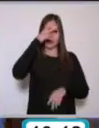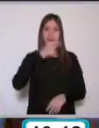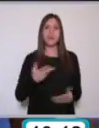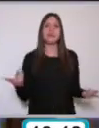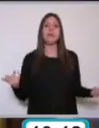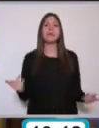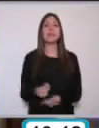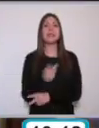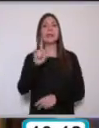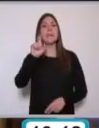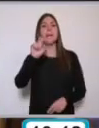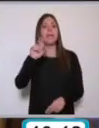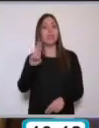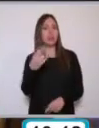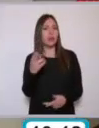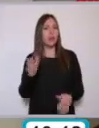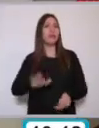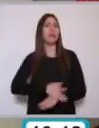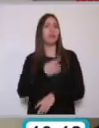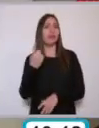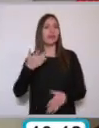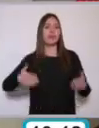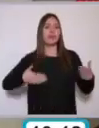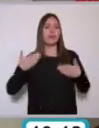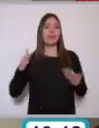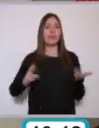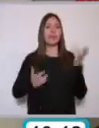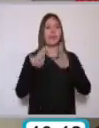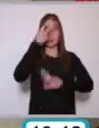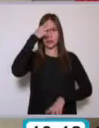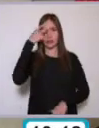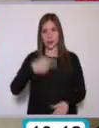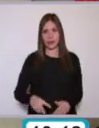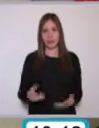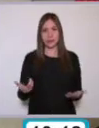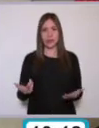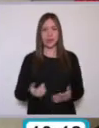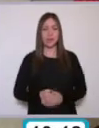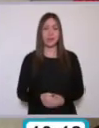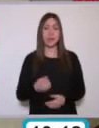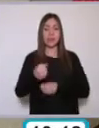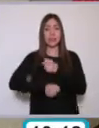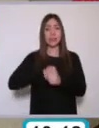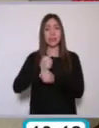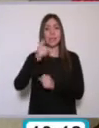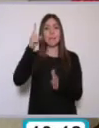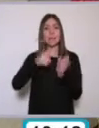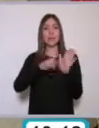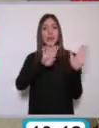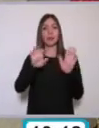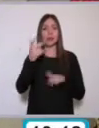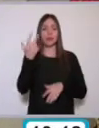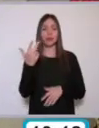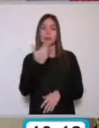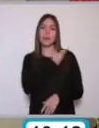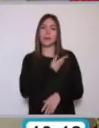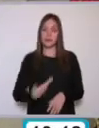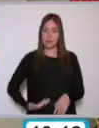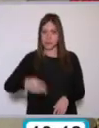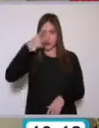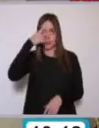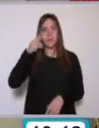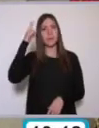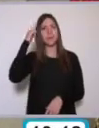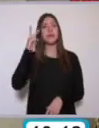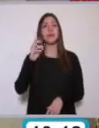noviembre? ¿Por qué el 20 de noviembre festejamos la Revolución Mexicana? Entonces, bueno, en 1908, Díaz, presidente de México ya